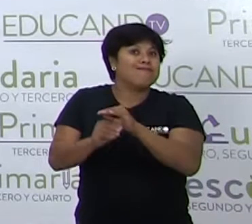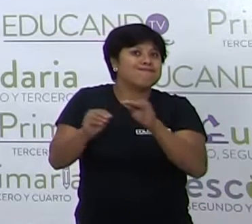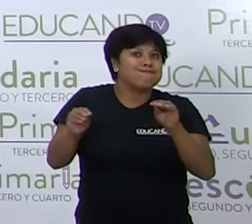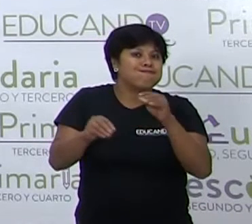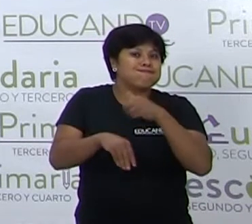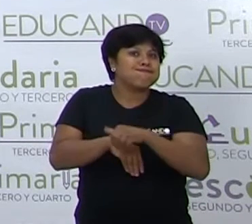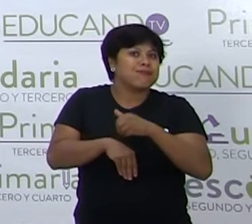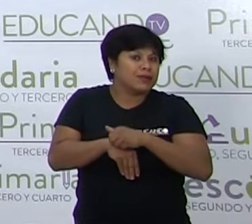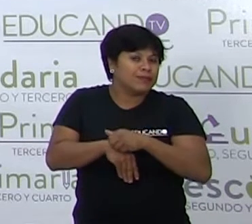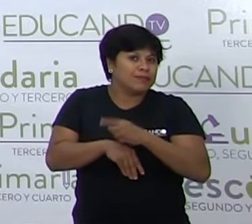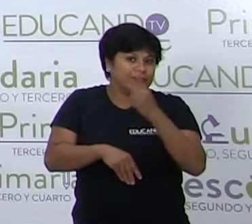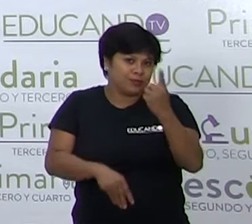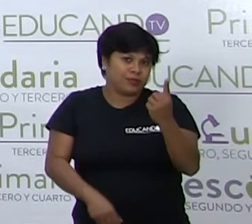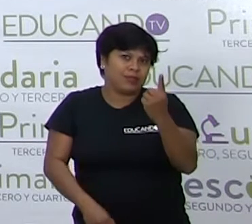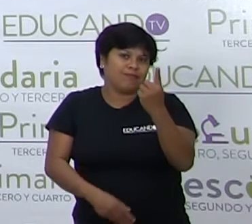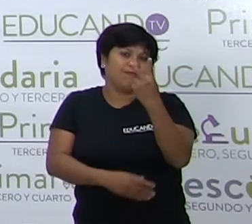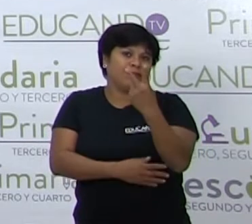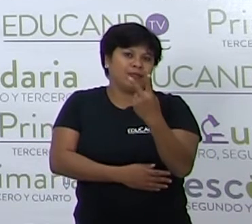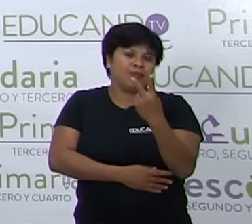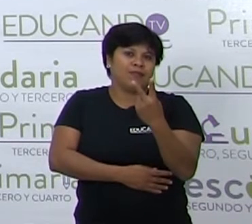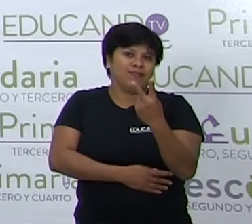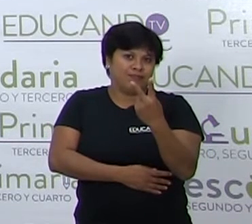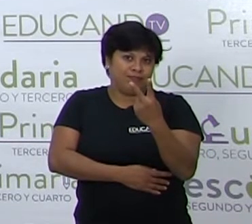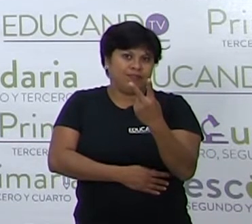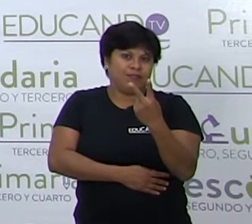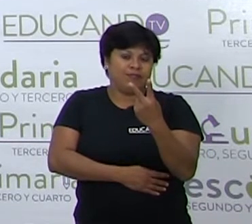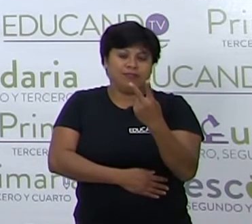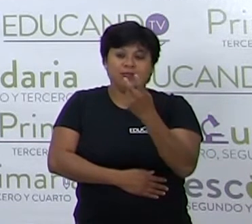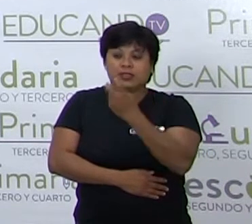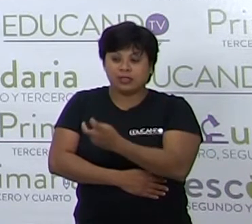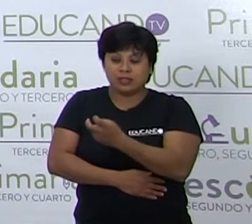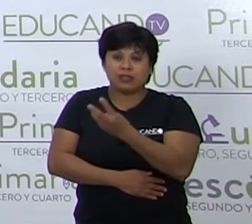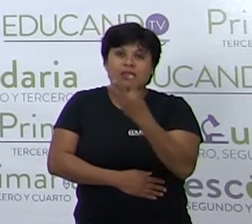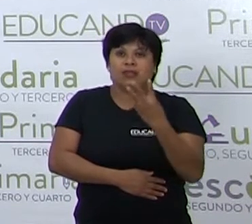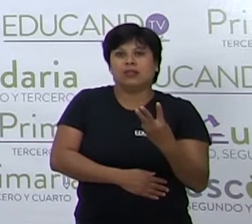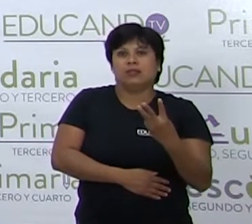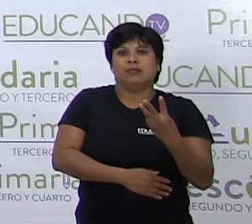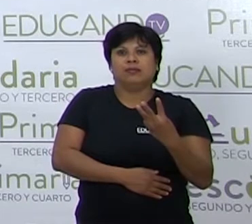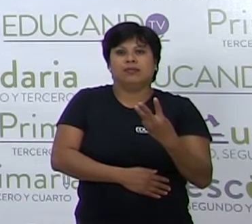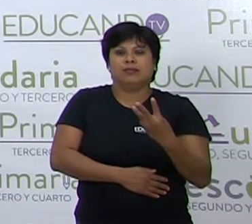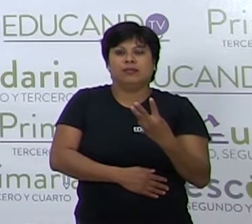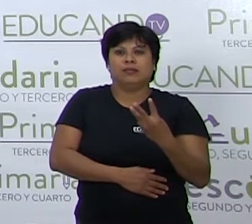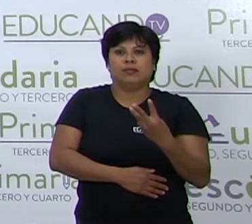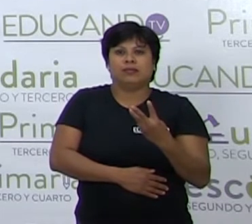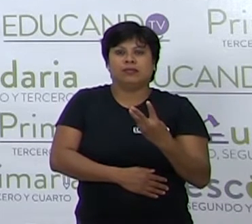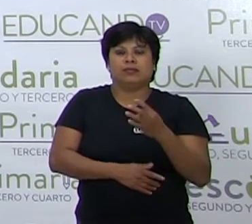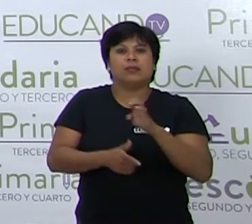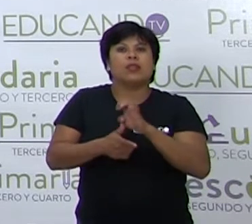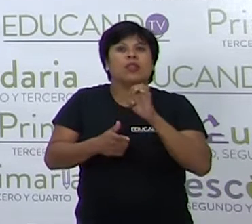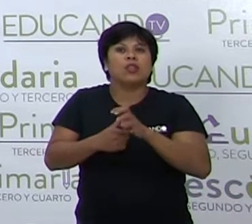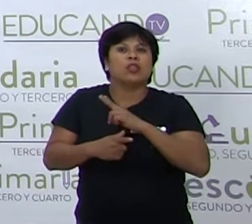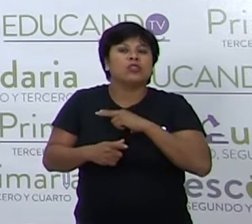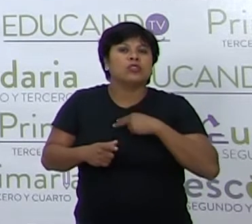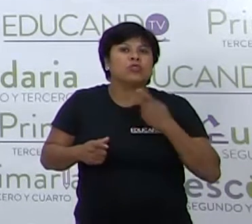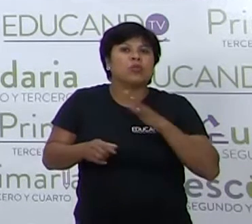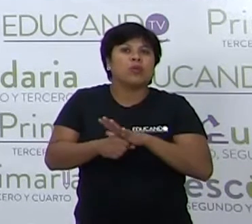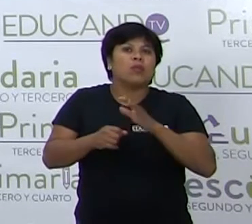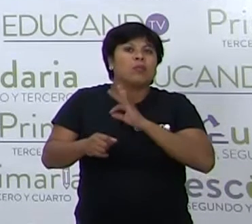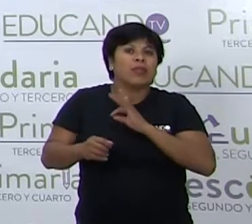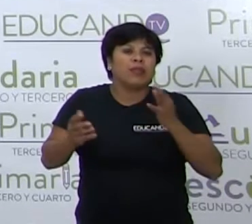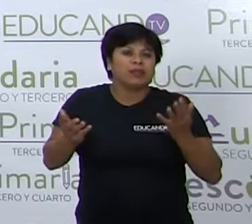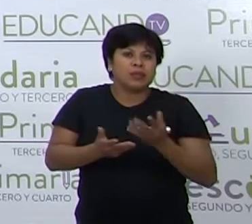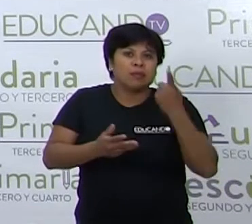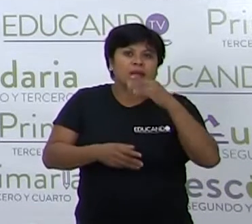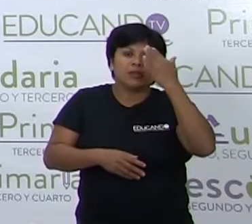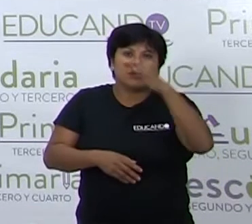antes? 1, 2. Más estas serían 3. Entonces, ¿qué haría yo para saber